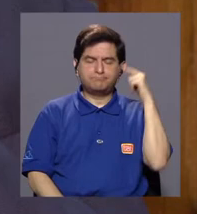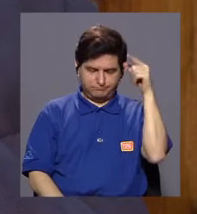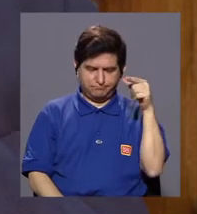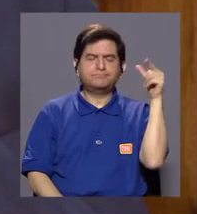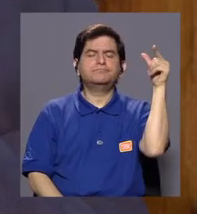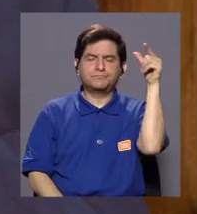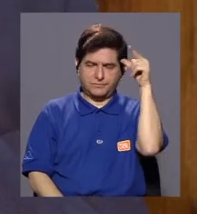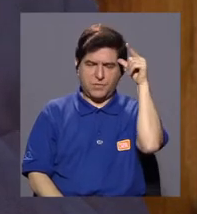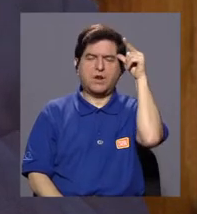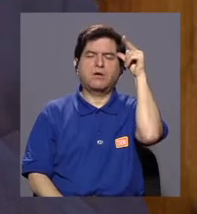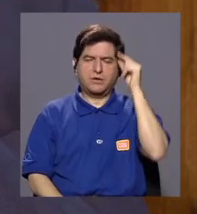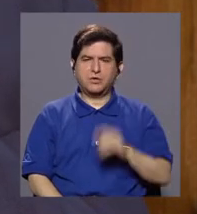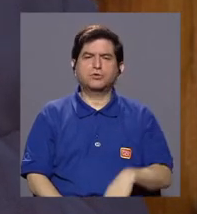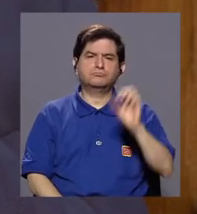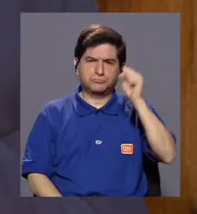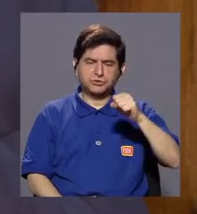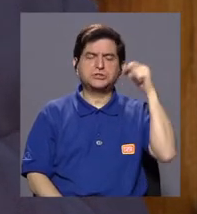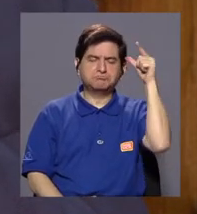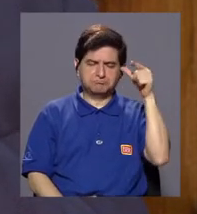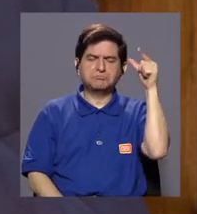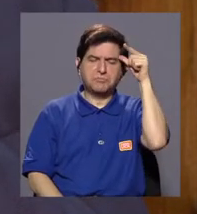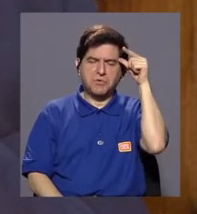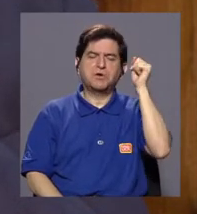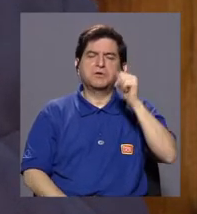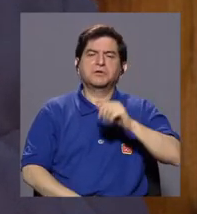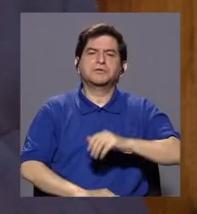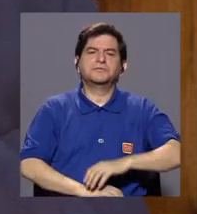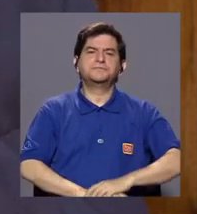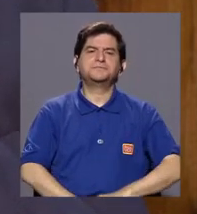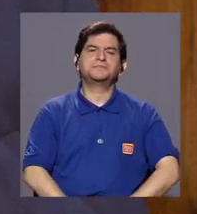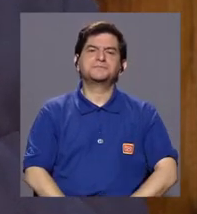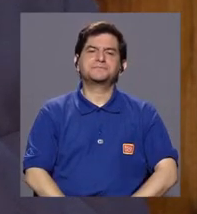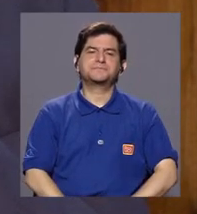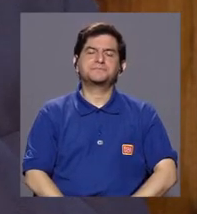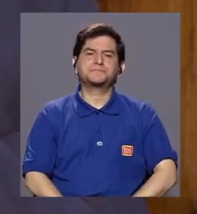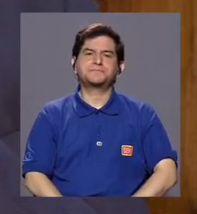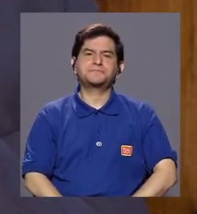alguna. Sin duda alguna, don Genín.